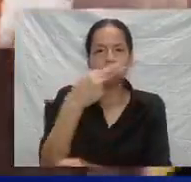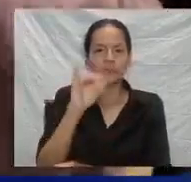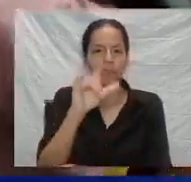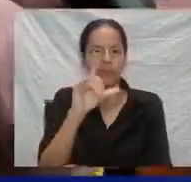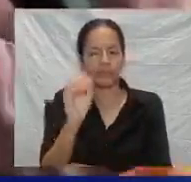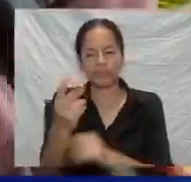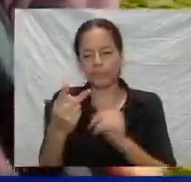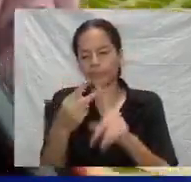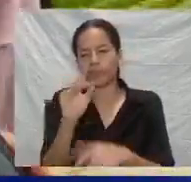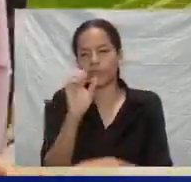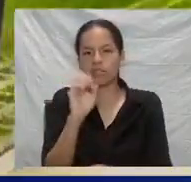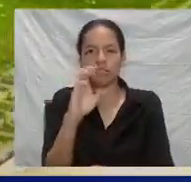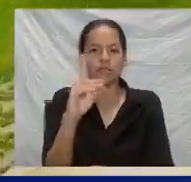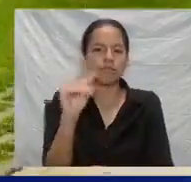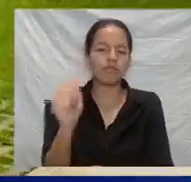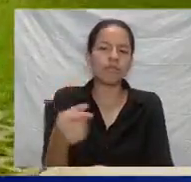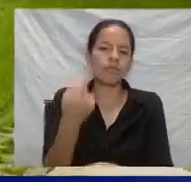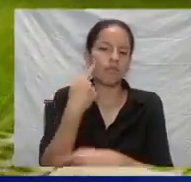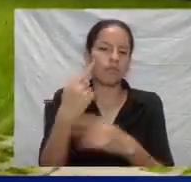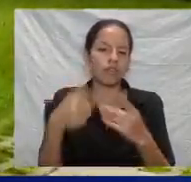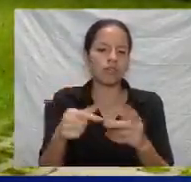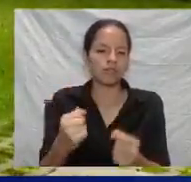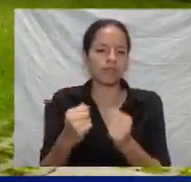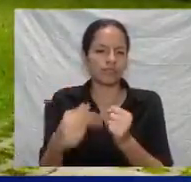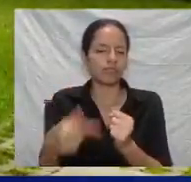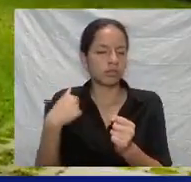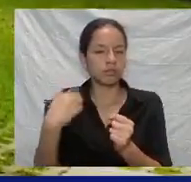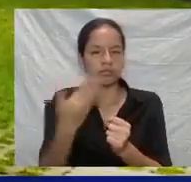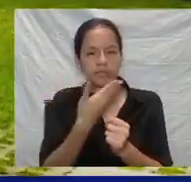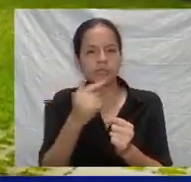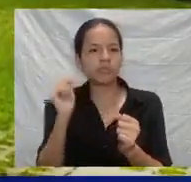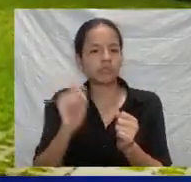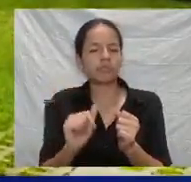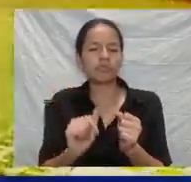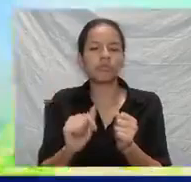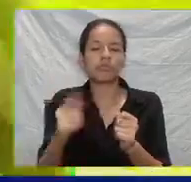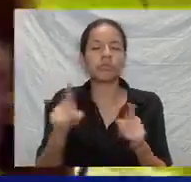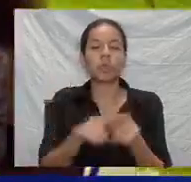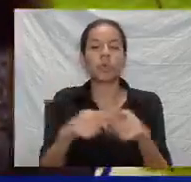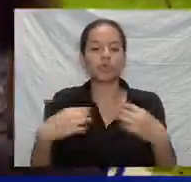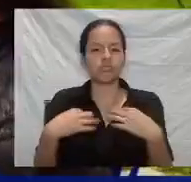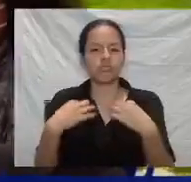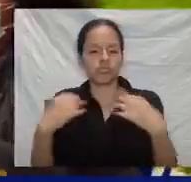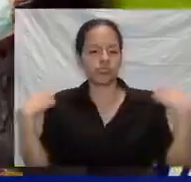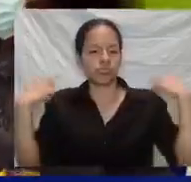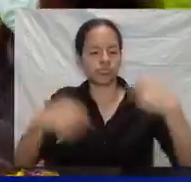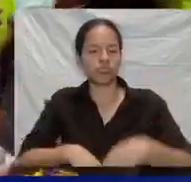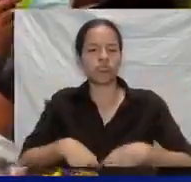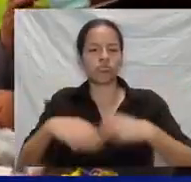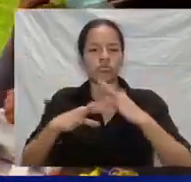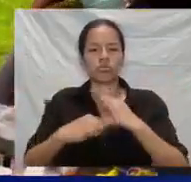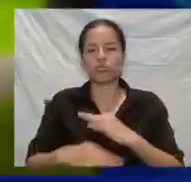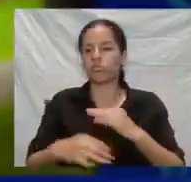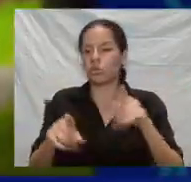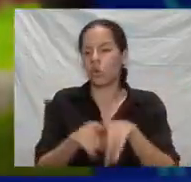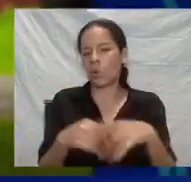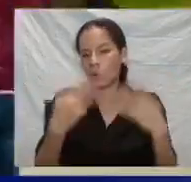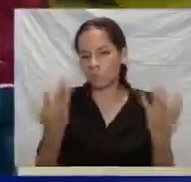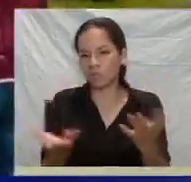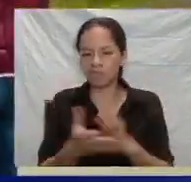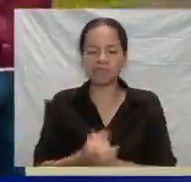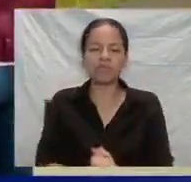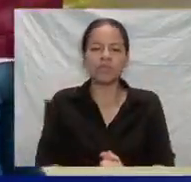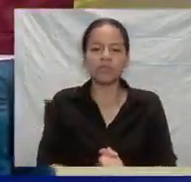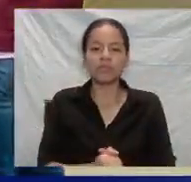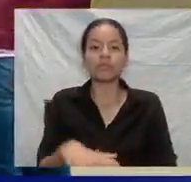son nuestros nuestra línea fuerte como todos pueden apreciar también todo lo que son tejidos champitas en ingreso a la feria cumple con todos los protocolos de bioseguridad